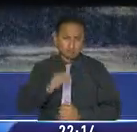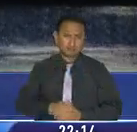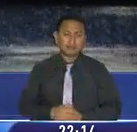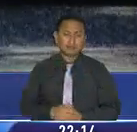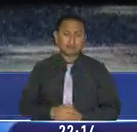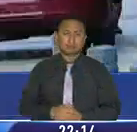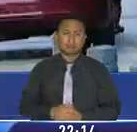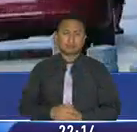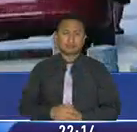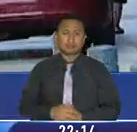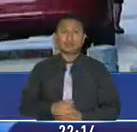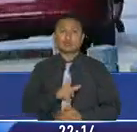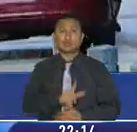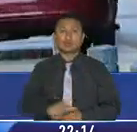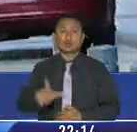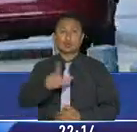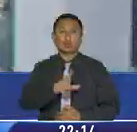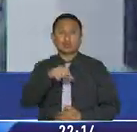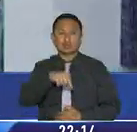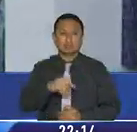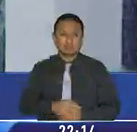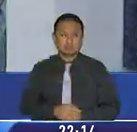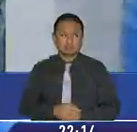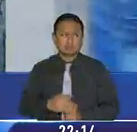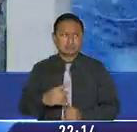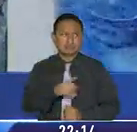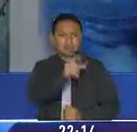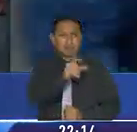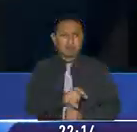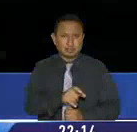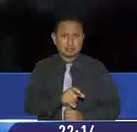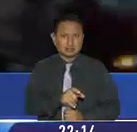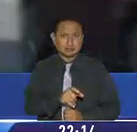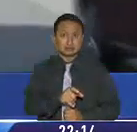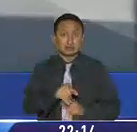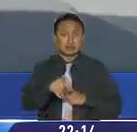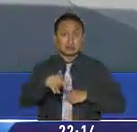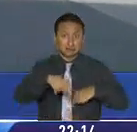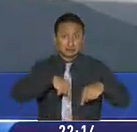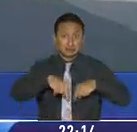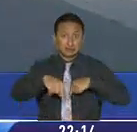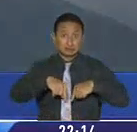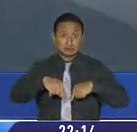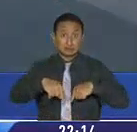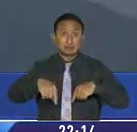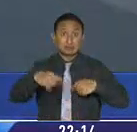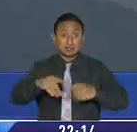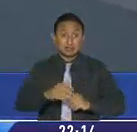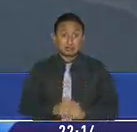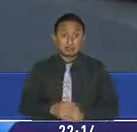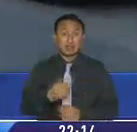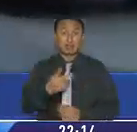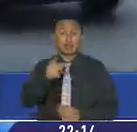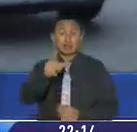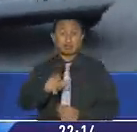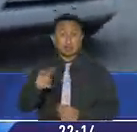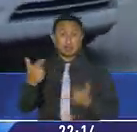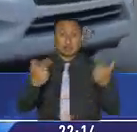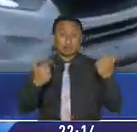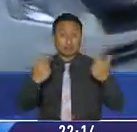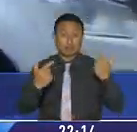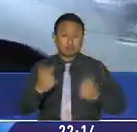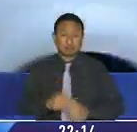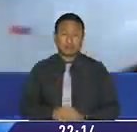La prisa de un lunes se confunde con el miedo a transitar por una avenida marcada por dos sicariatos en menos